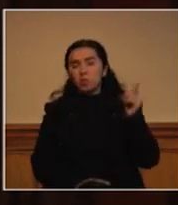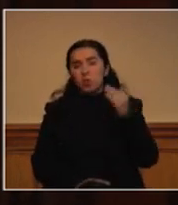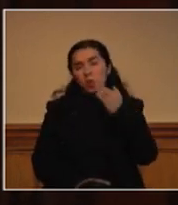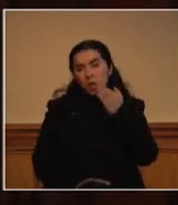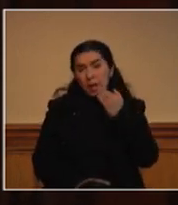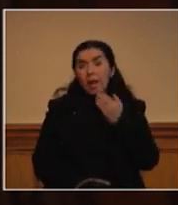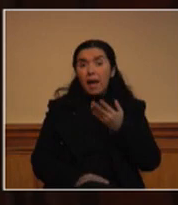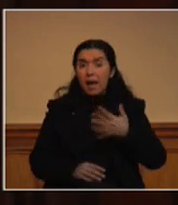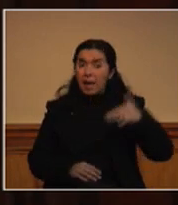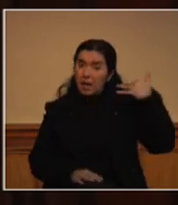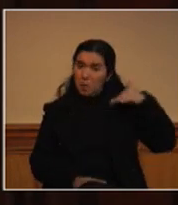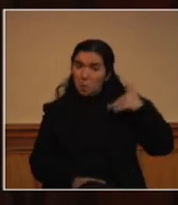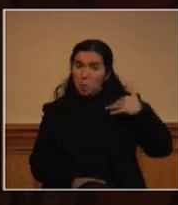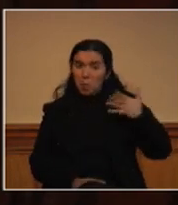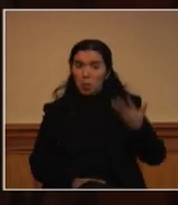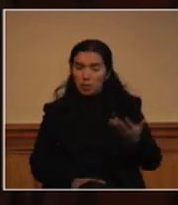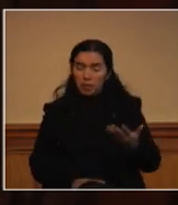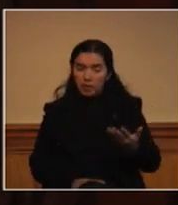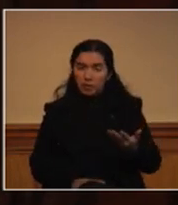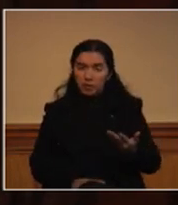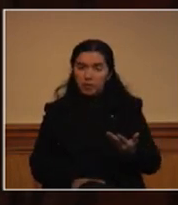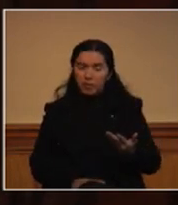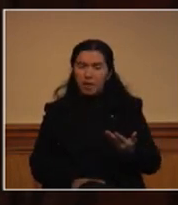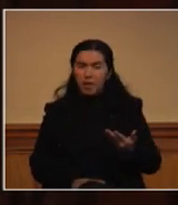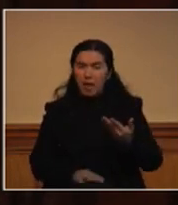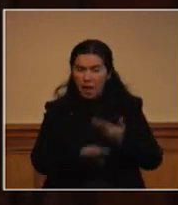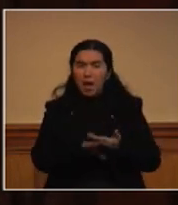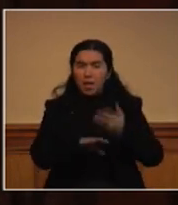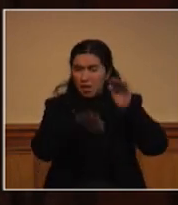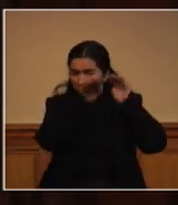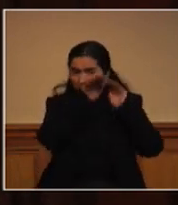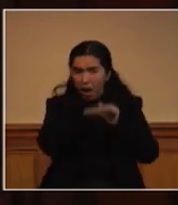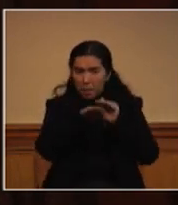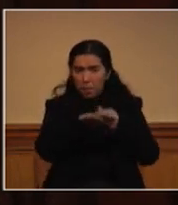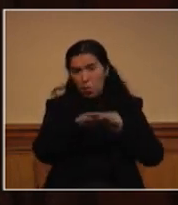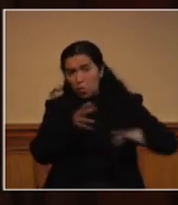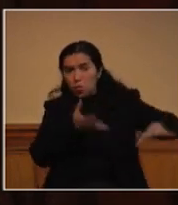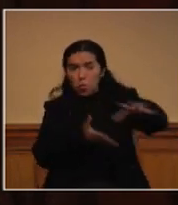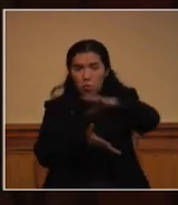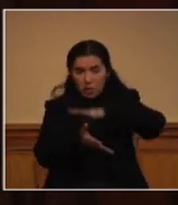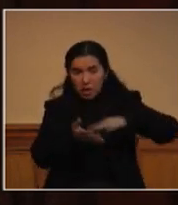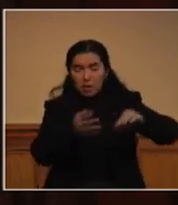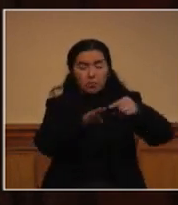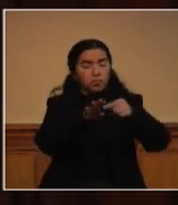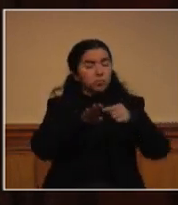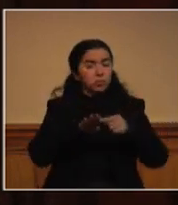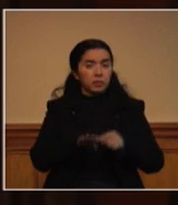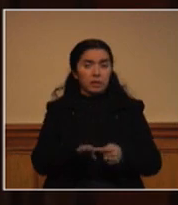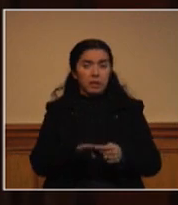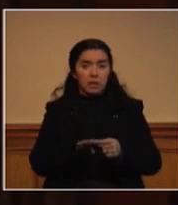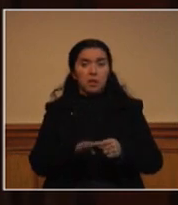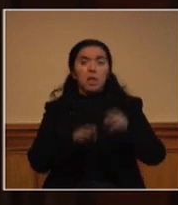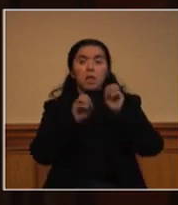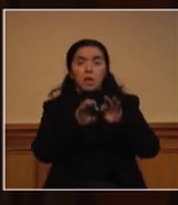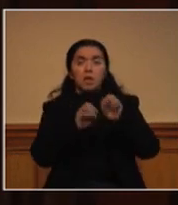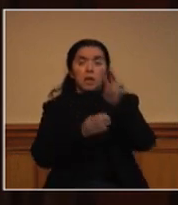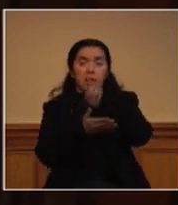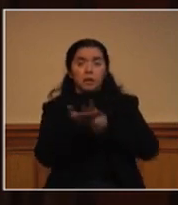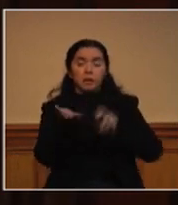mucha importancia, tiene mucho apoyo dentro de este ámbito de las tecnologías y la